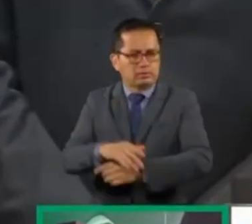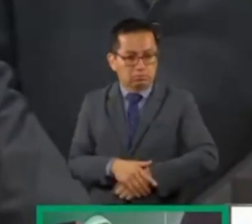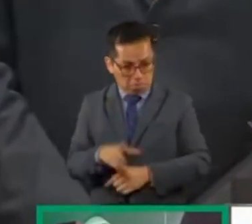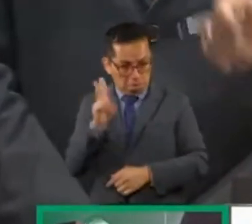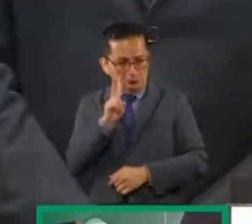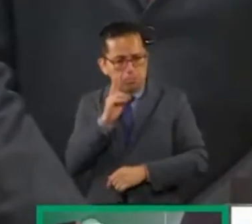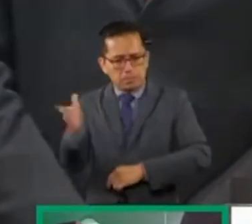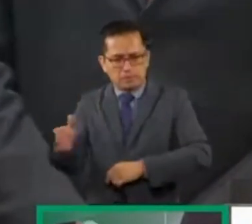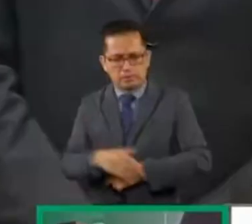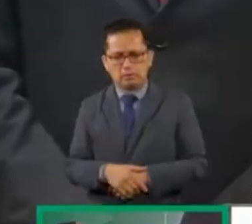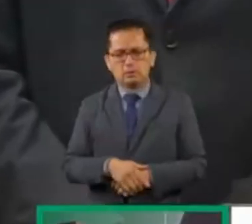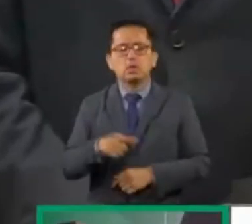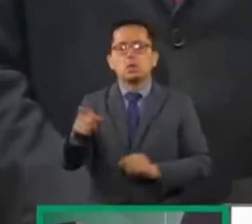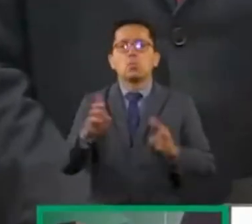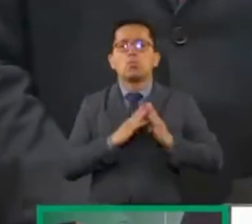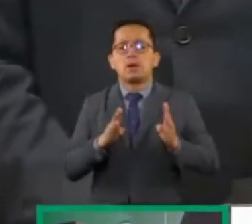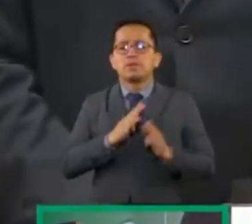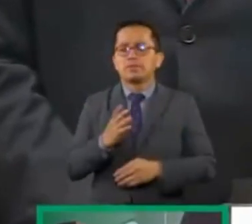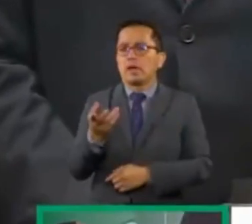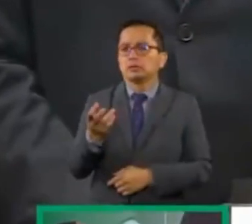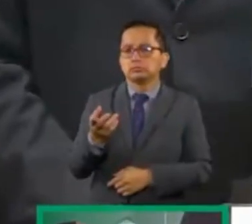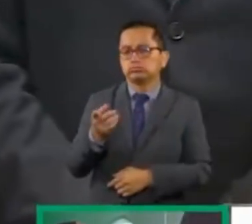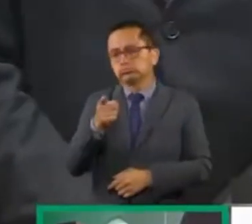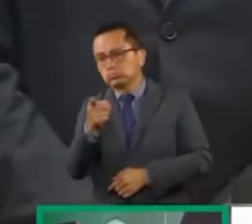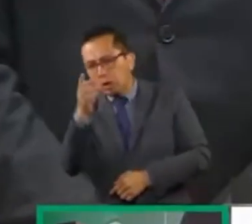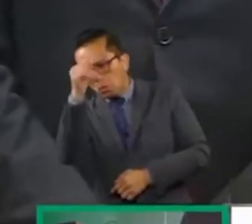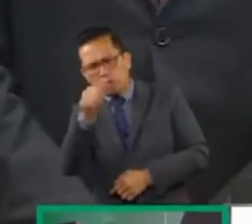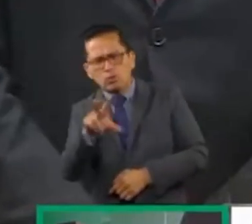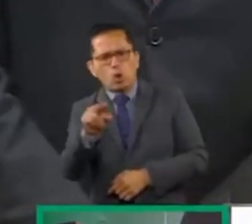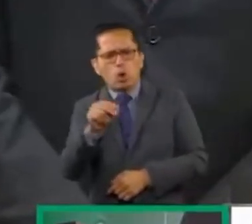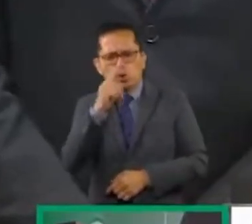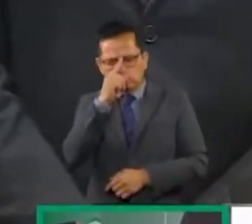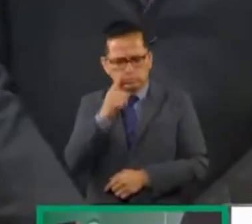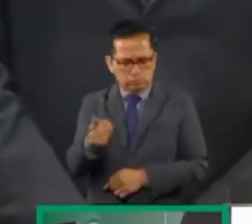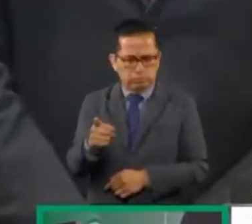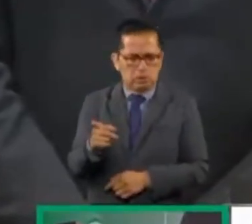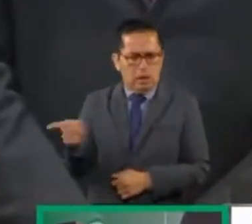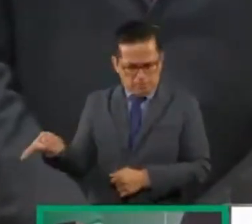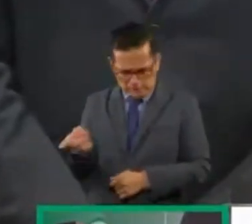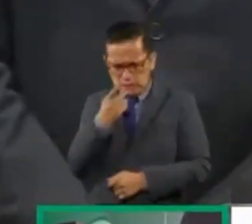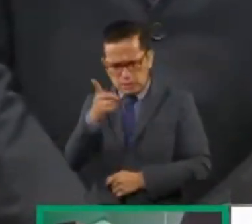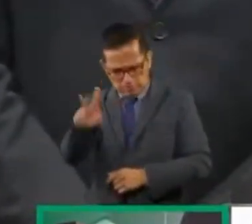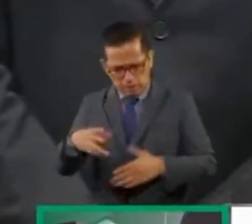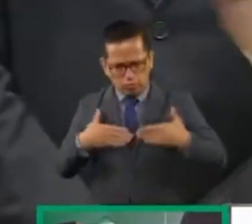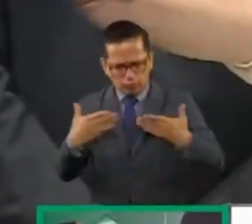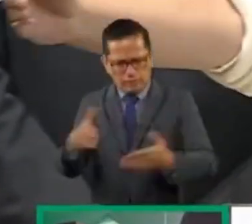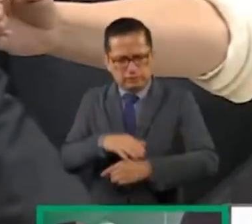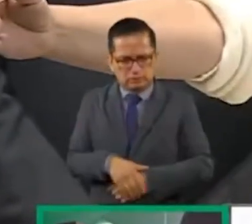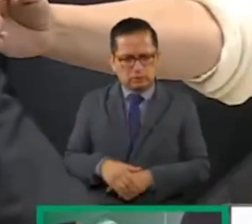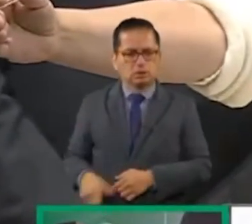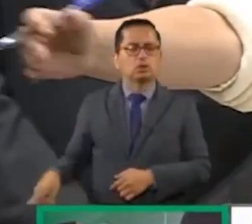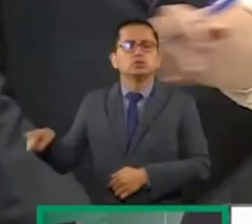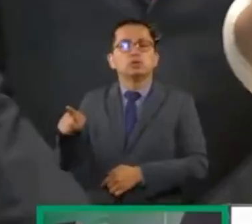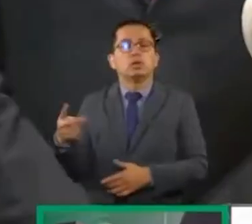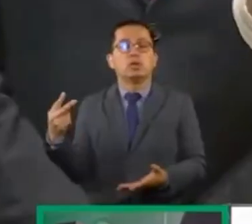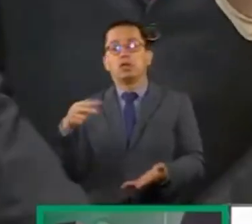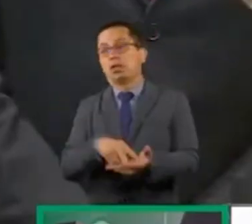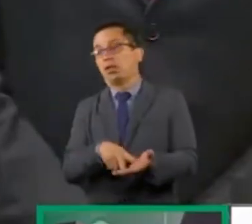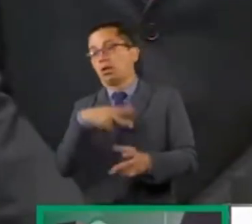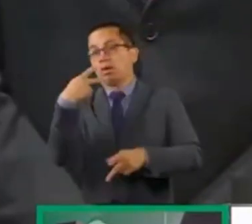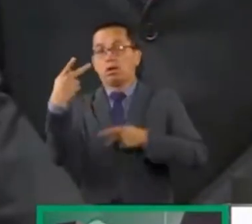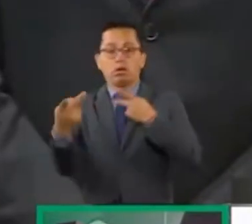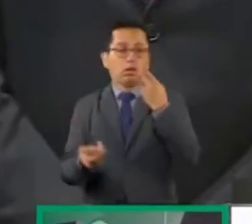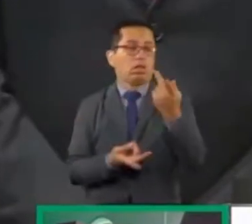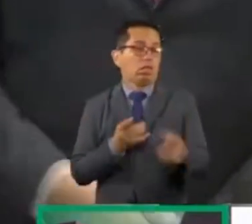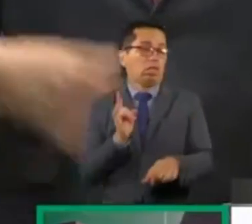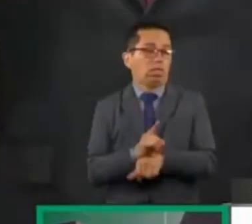al ejército que no están de acuerdo porque son represores. Díganselo con todas sus letras. No vengan acá a querer